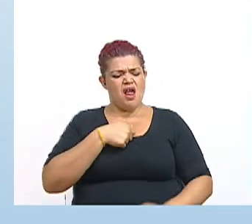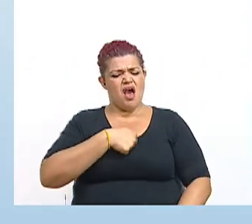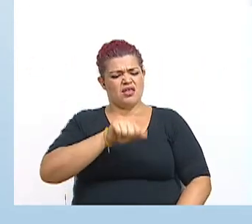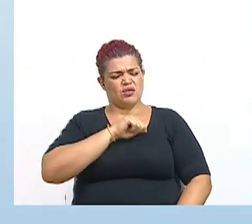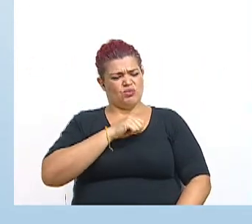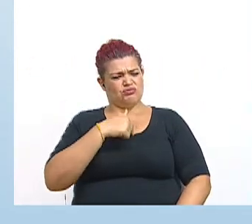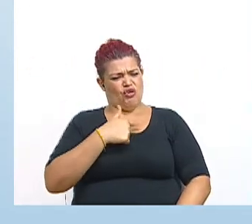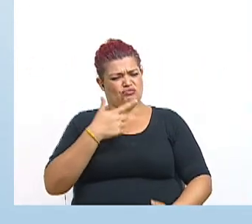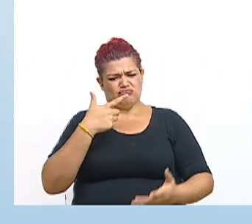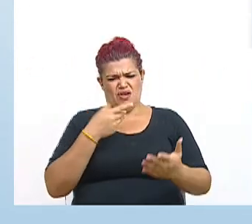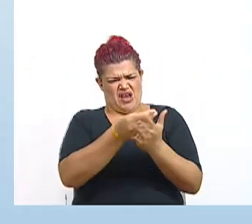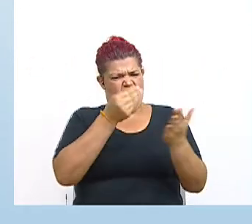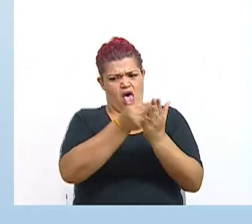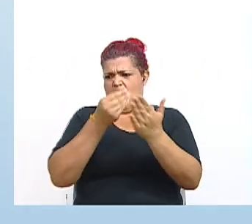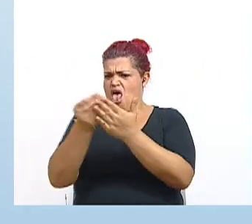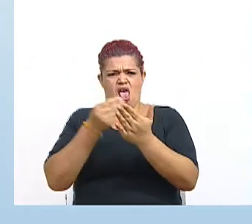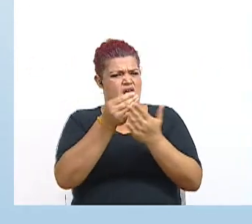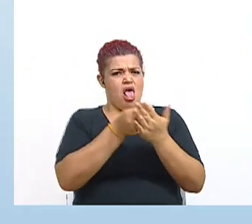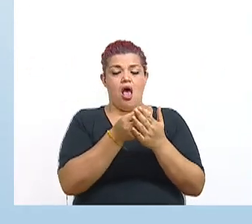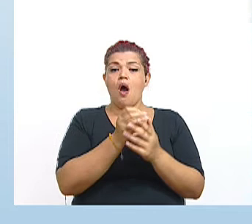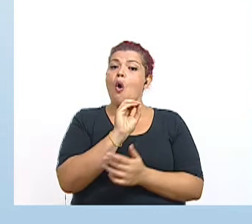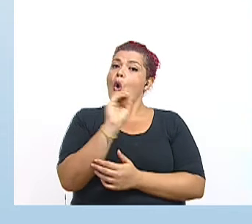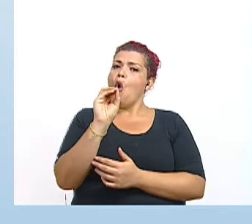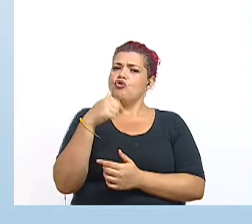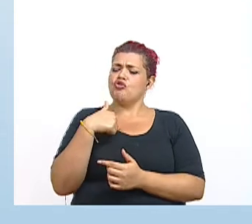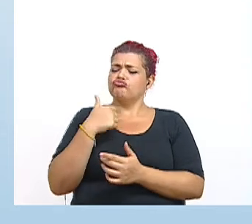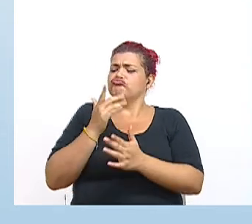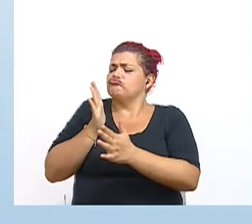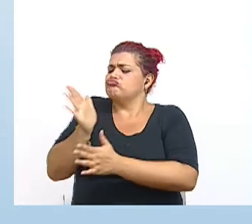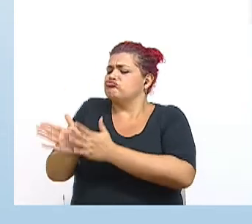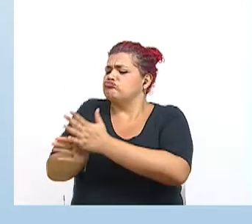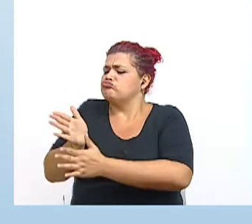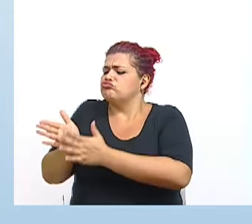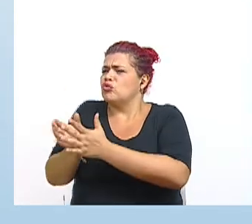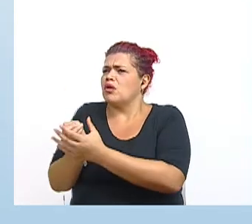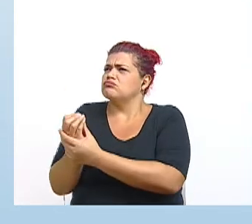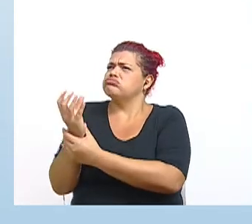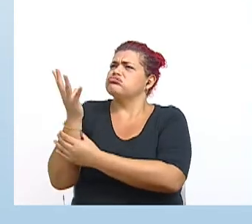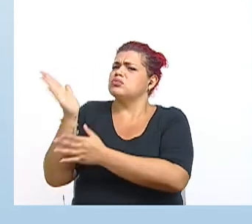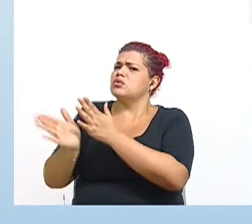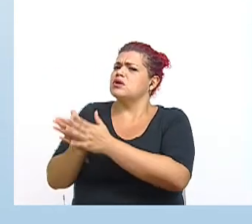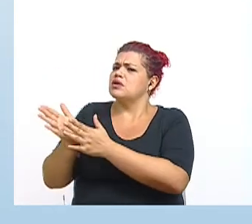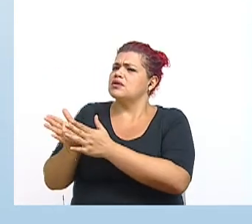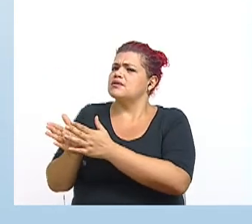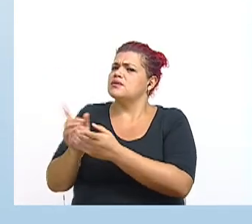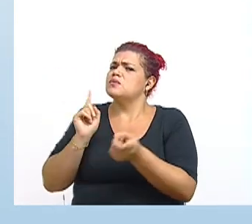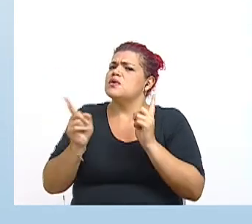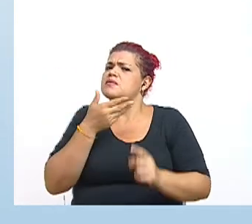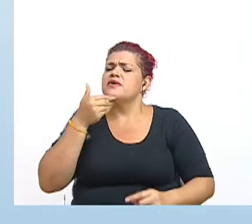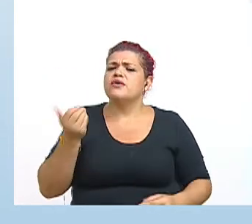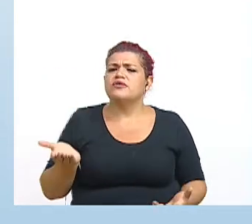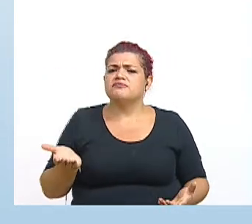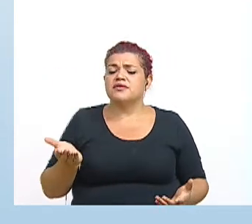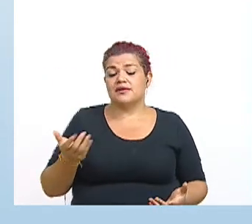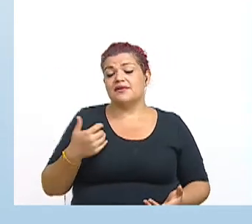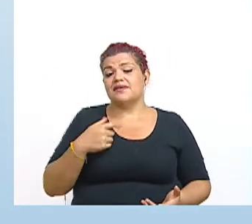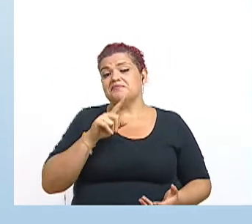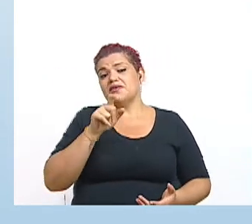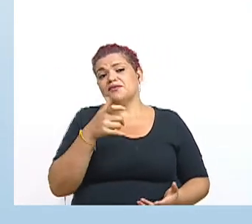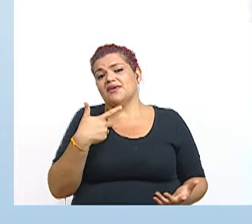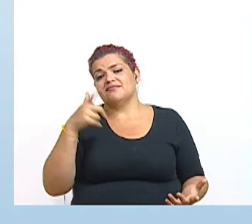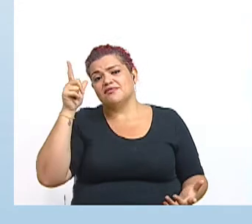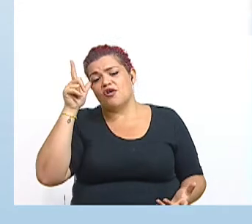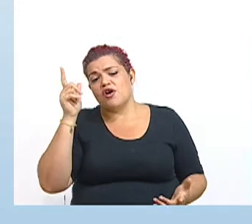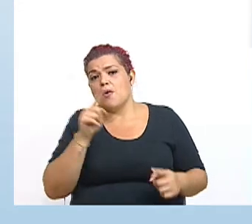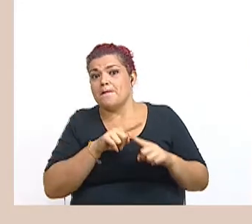consumistas o de conservacionistas? Pues aunque la pregunta es obvia, vamos a demostrar la importancia de tener